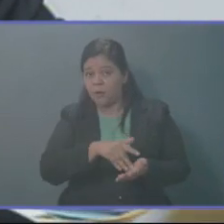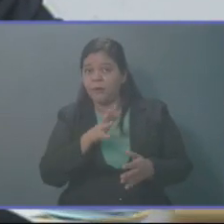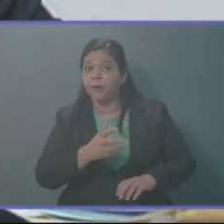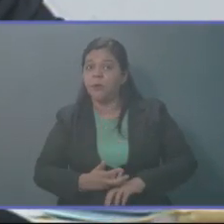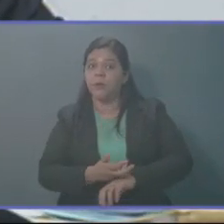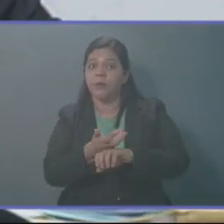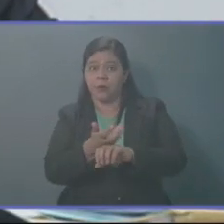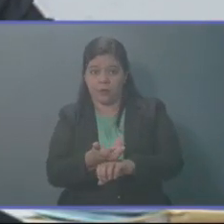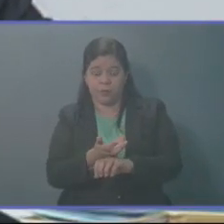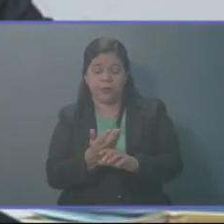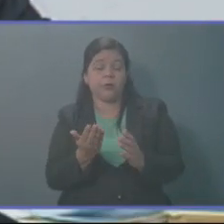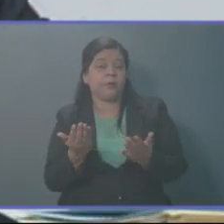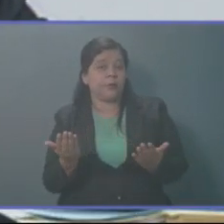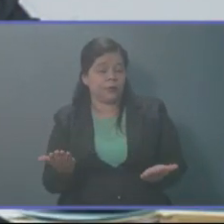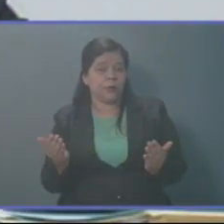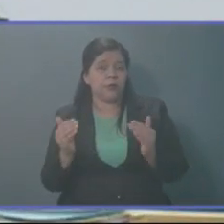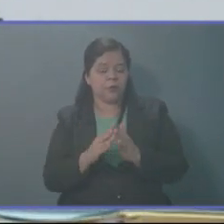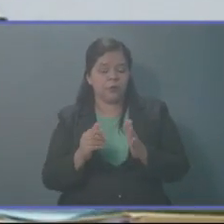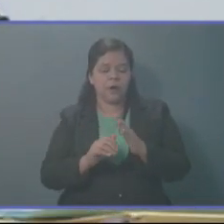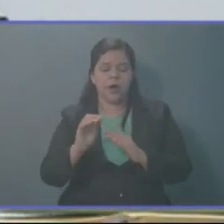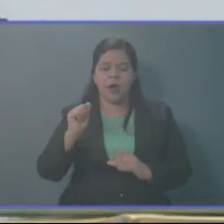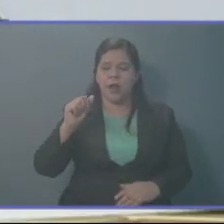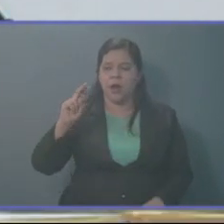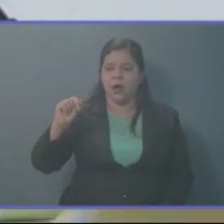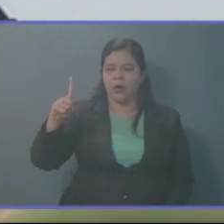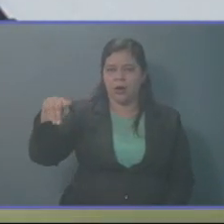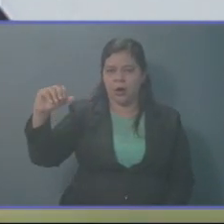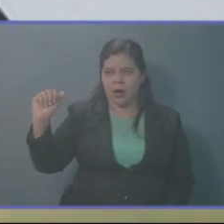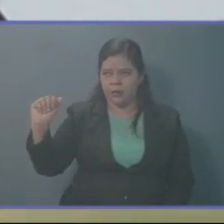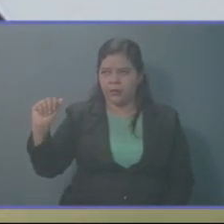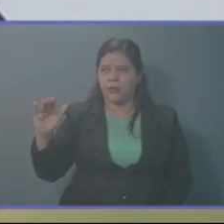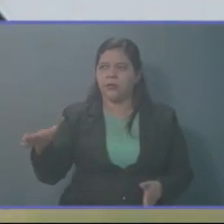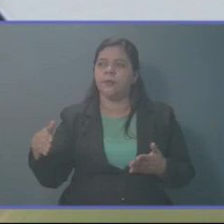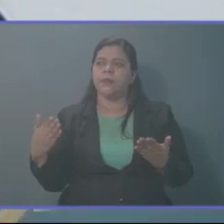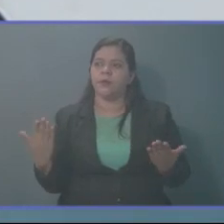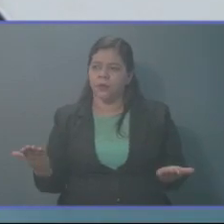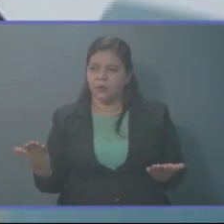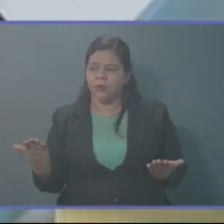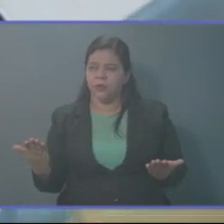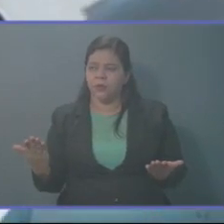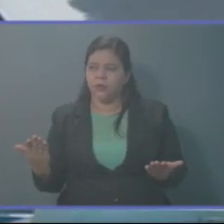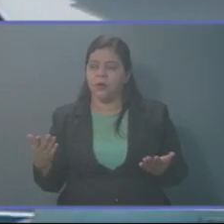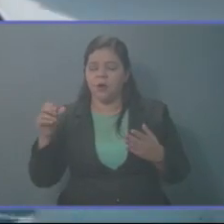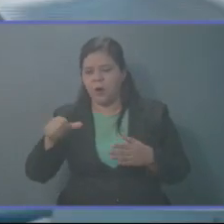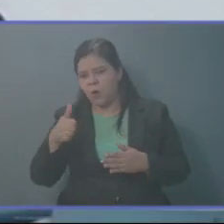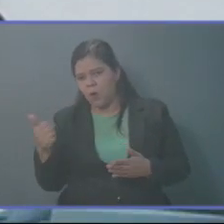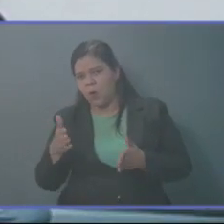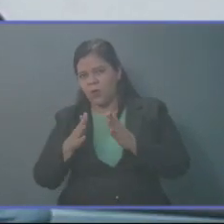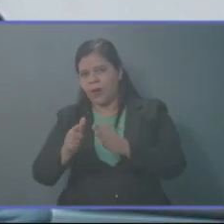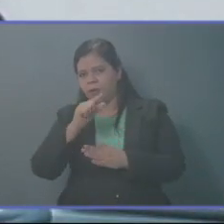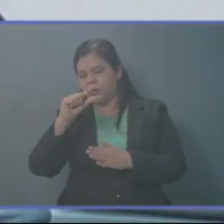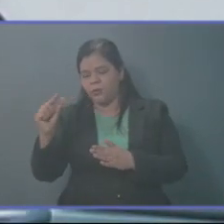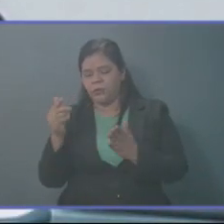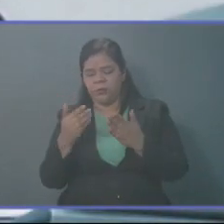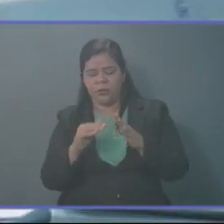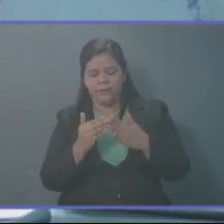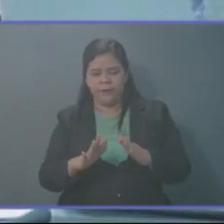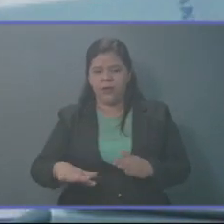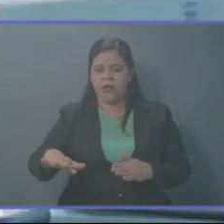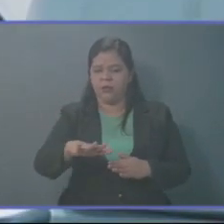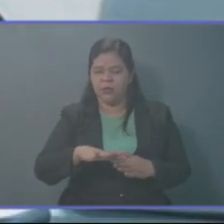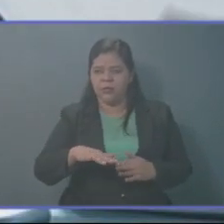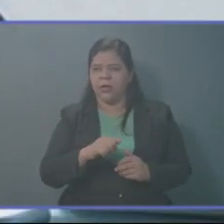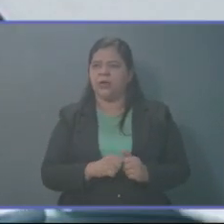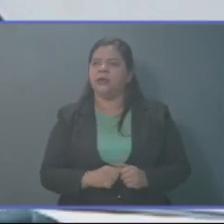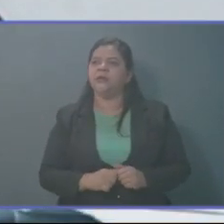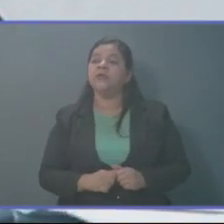transporte como a la Administración Nacional de Acueducto y Alcantarillado ANDA tras otras instituciones y diferentes ramos de la administración